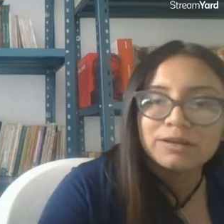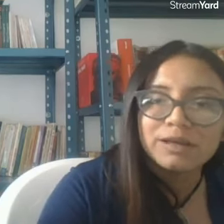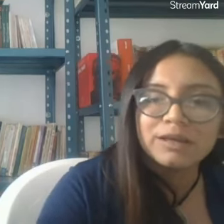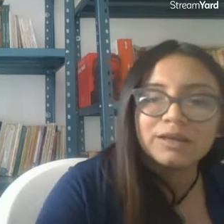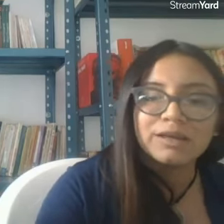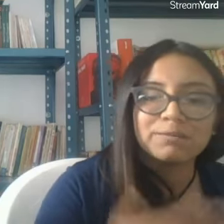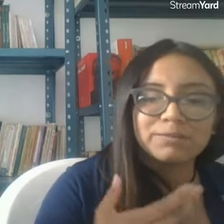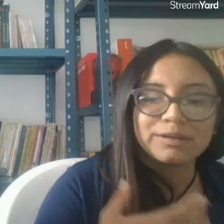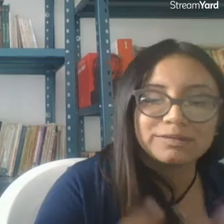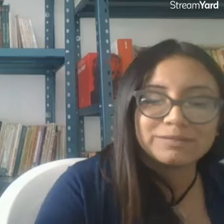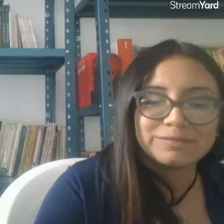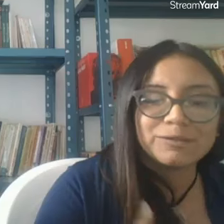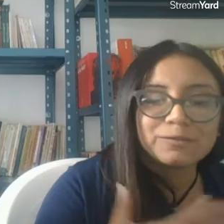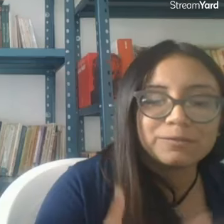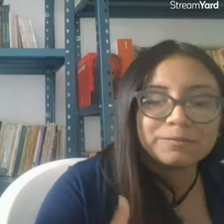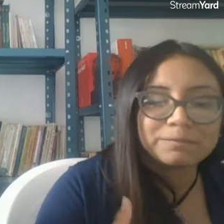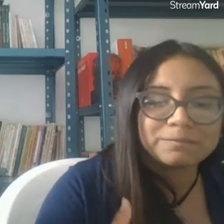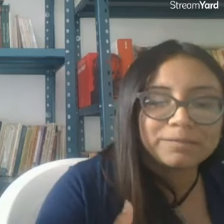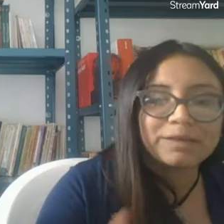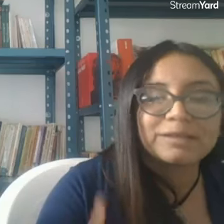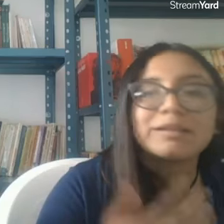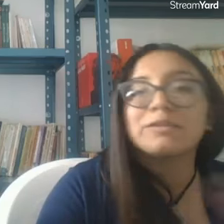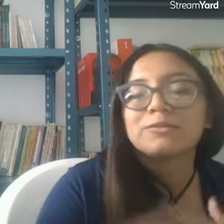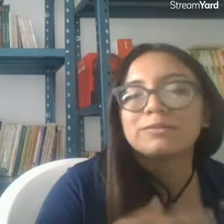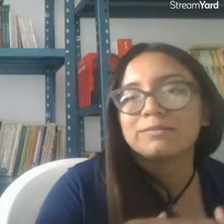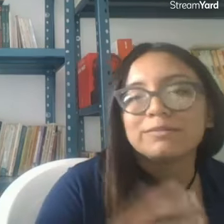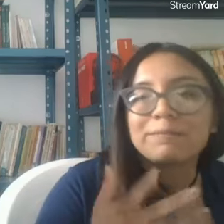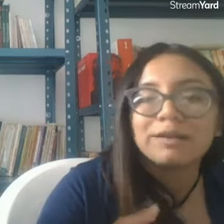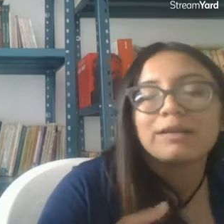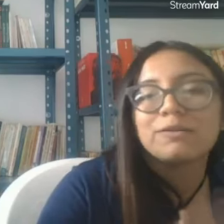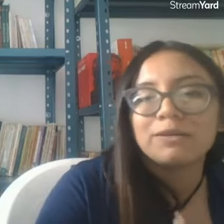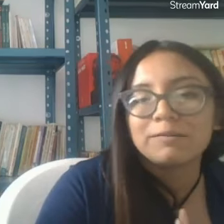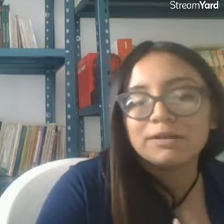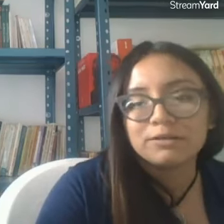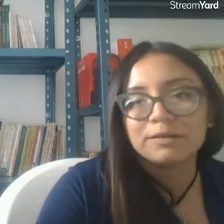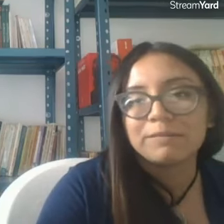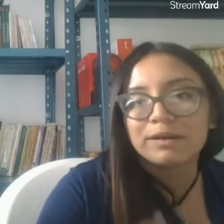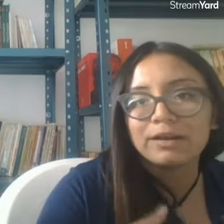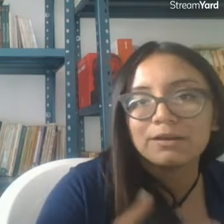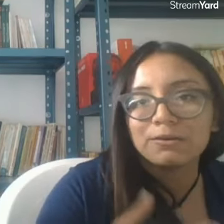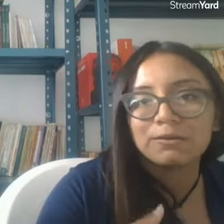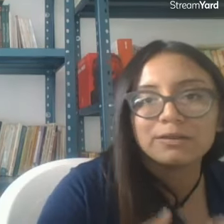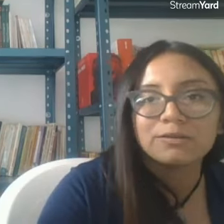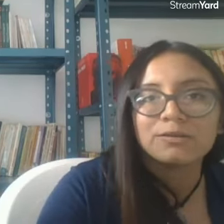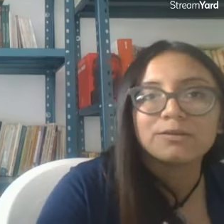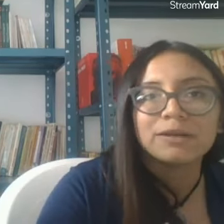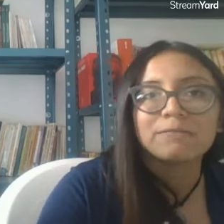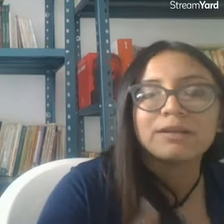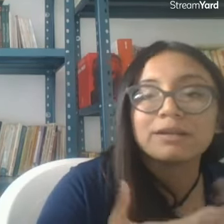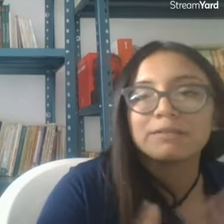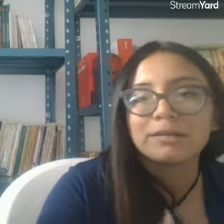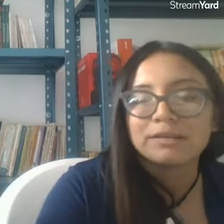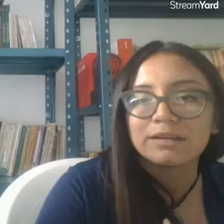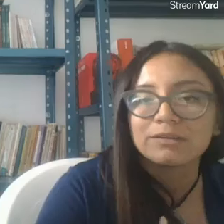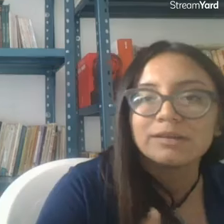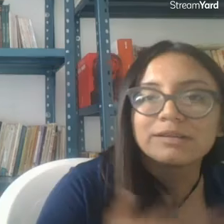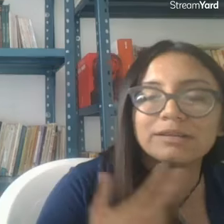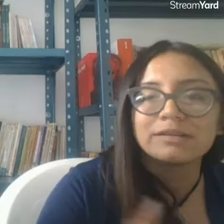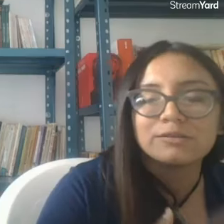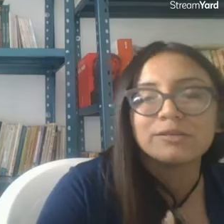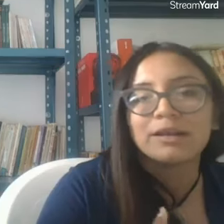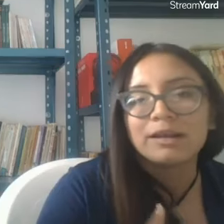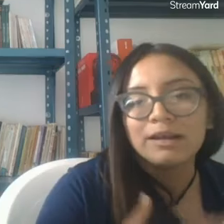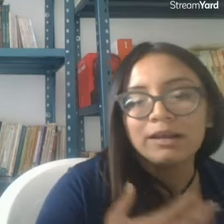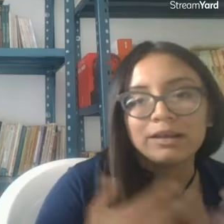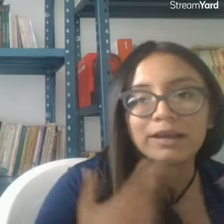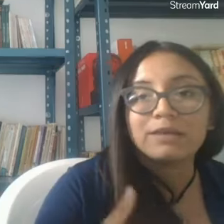esto, y pues no, intentando taparle el ojo al macho, taparle el ojo a todo lo que en verdad representa toda esa